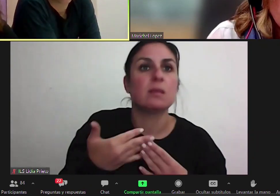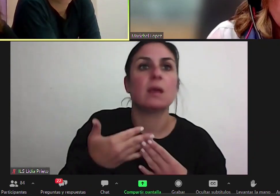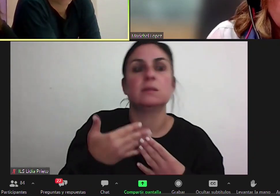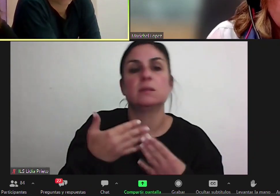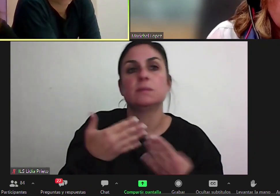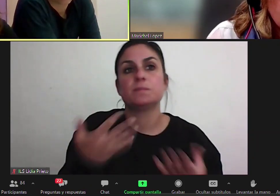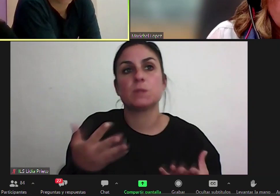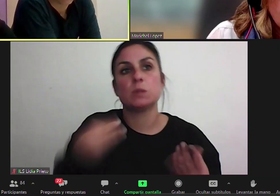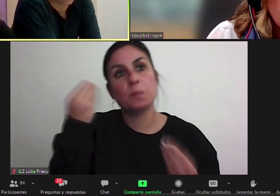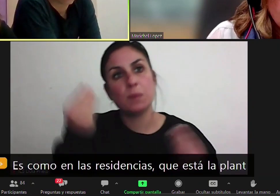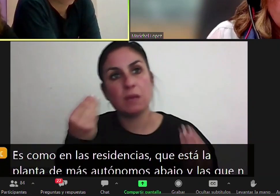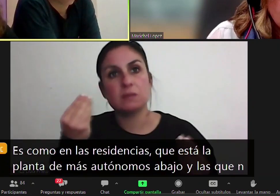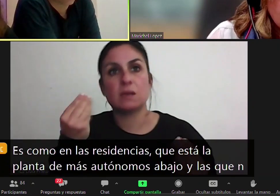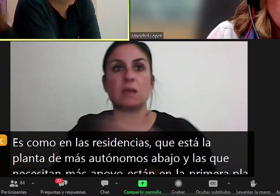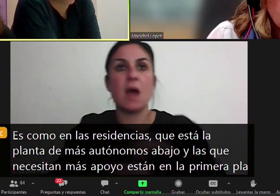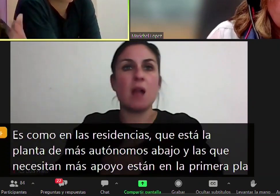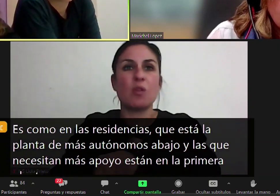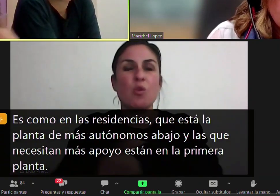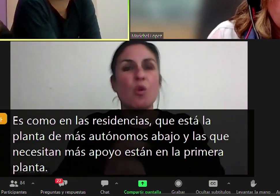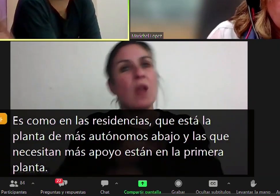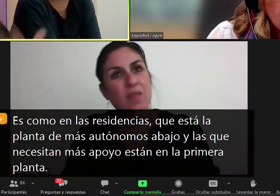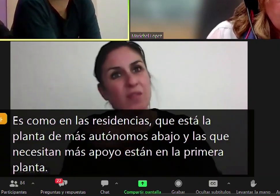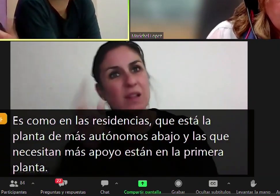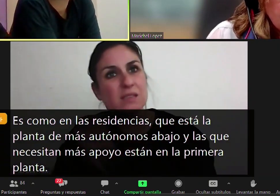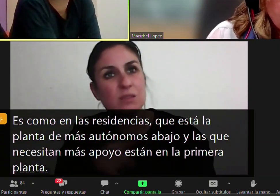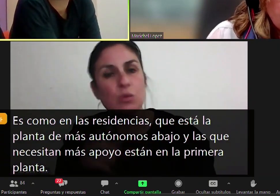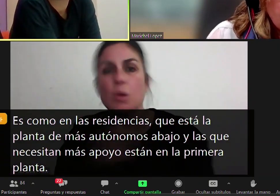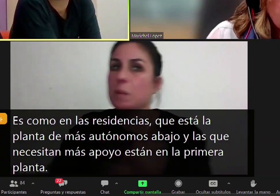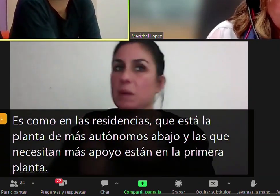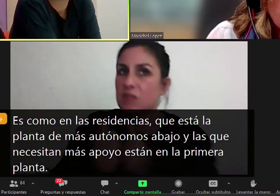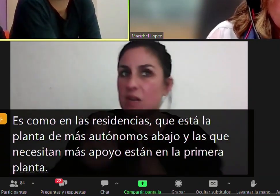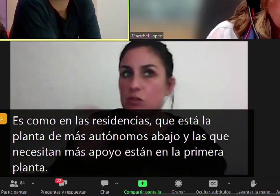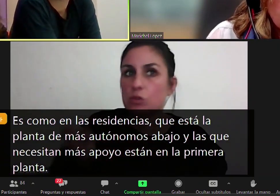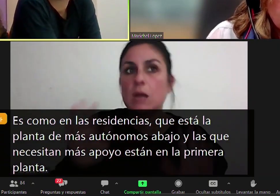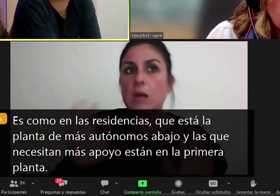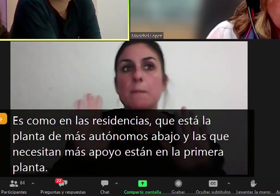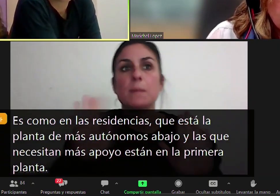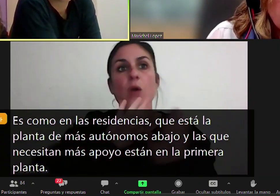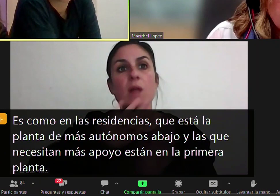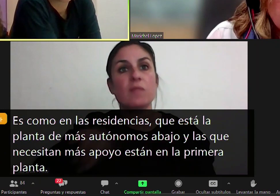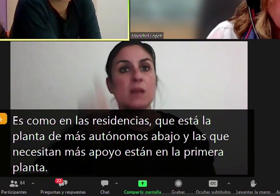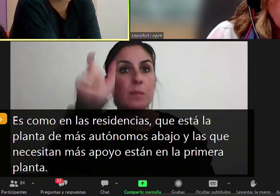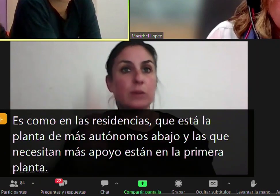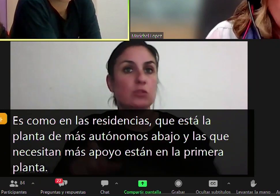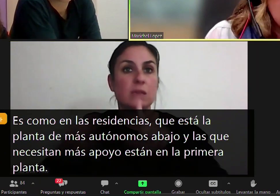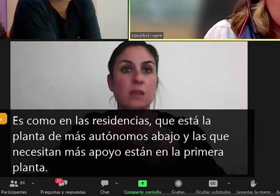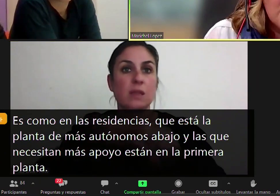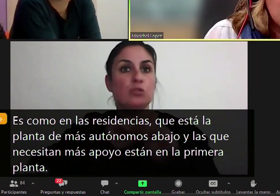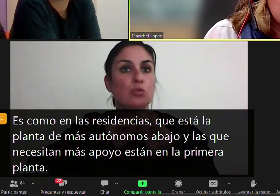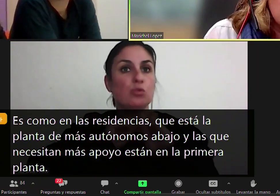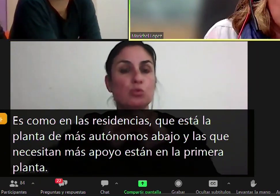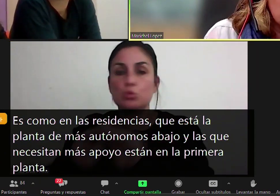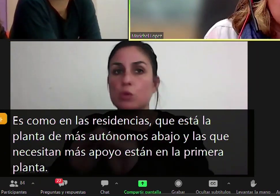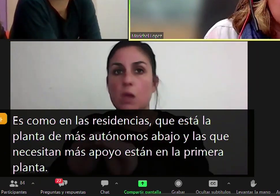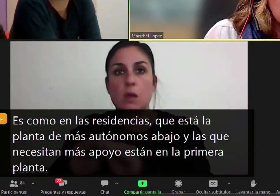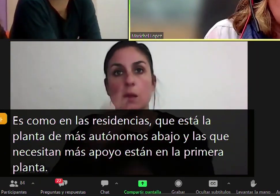que te va a venir bien? ¿No prefieres otras cosas? Pero tiene que ser decisión de la persona, pero yo no sé. No, porque estamos hablando